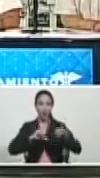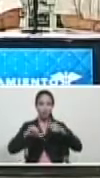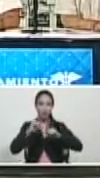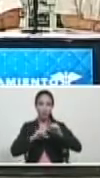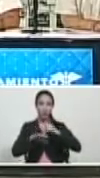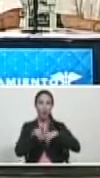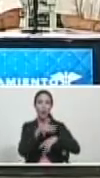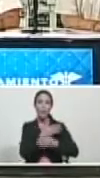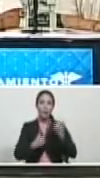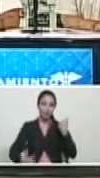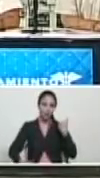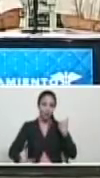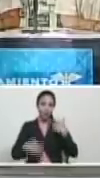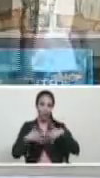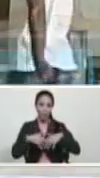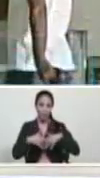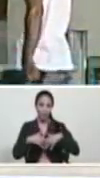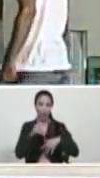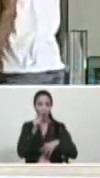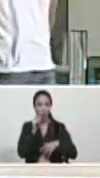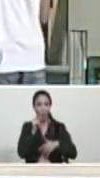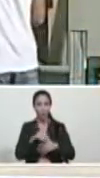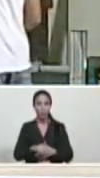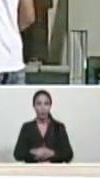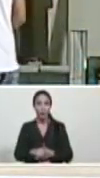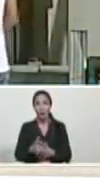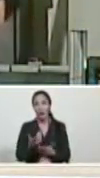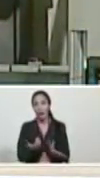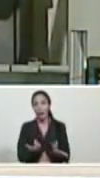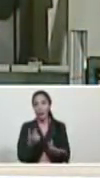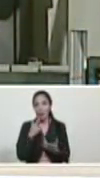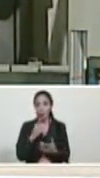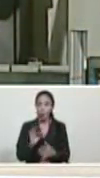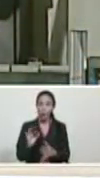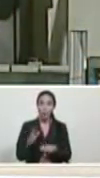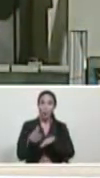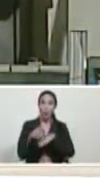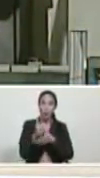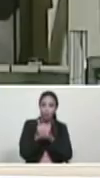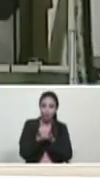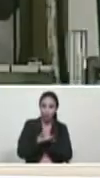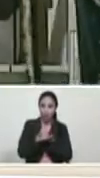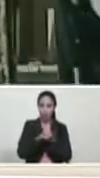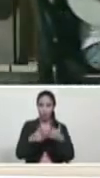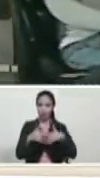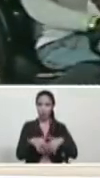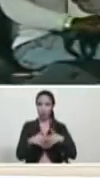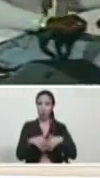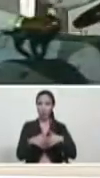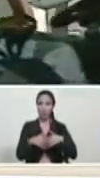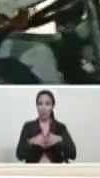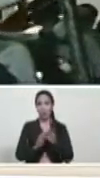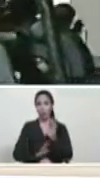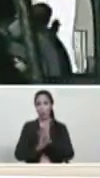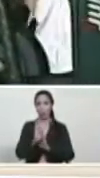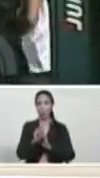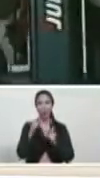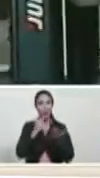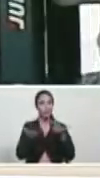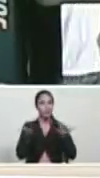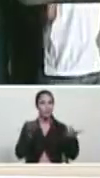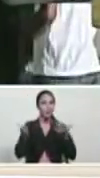que en el caso específico del motor farmacéutico se ponga al